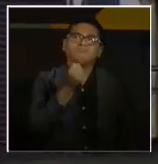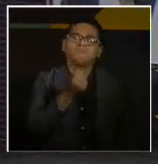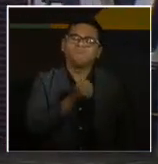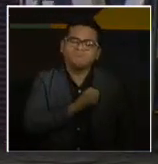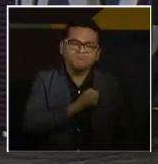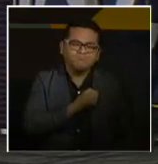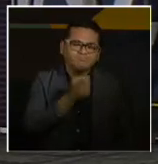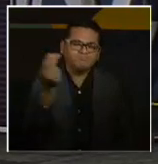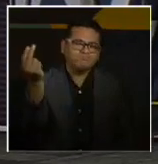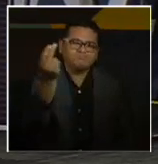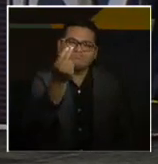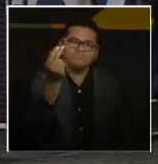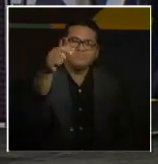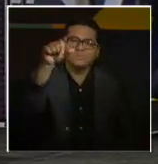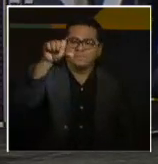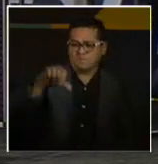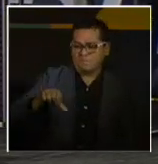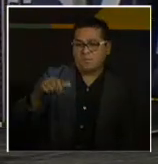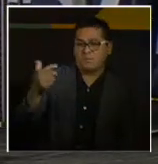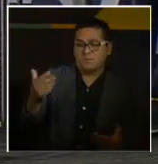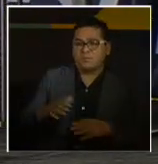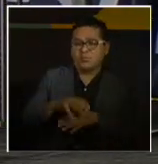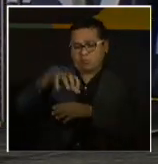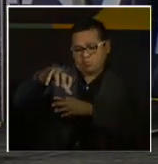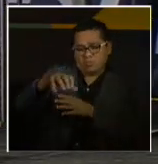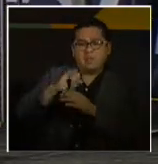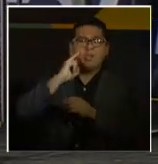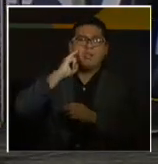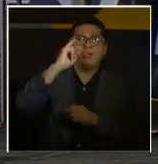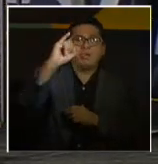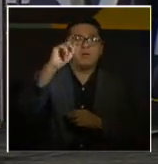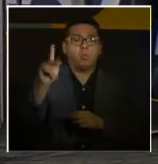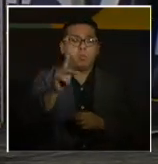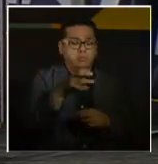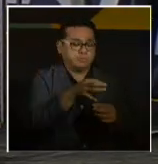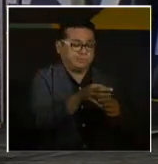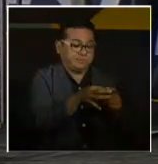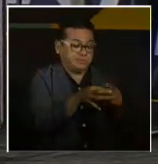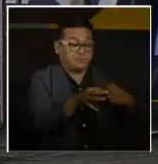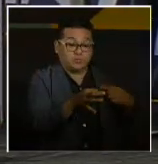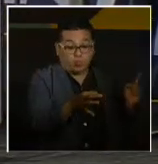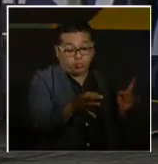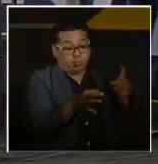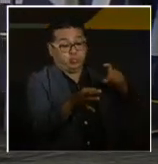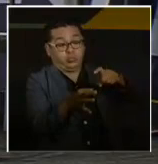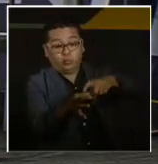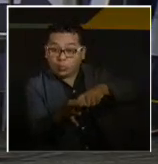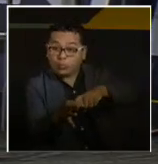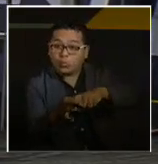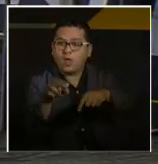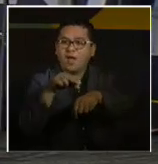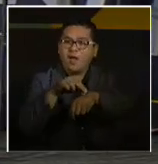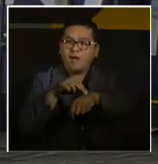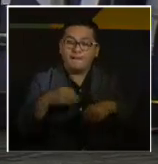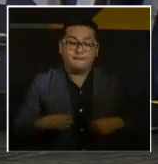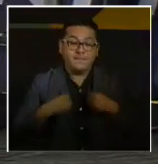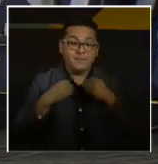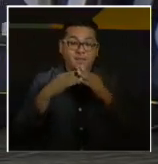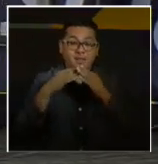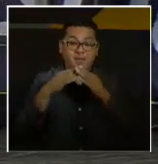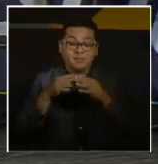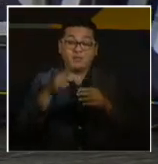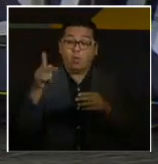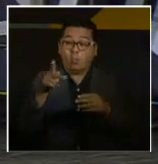que necesitamos hoy, sobre todo en comunidades alejadas del Estado, llevar al médico a vivir a esas